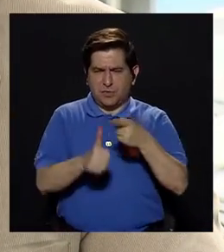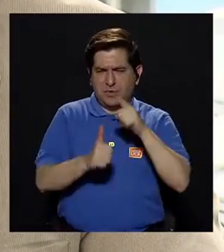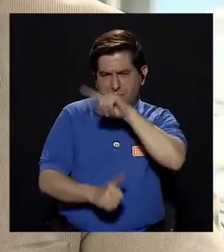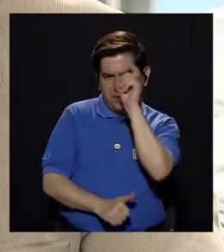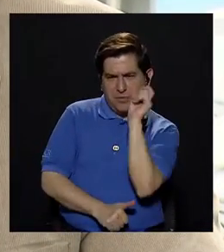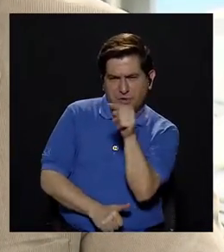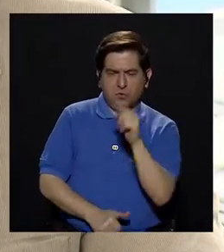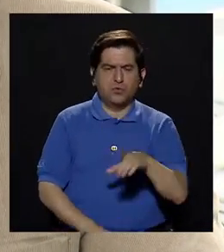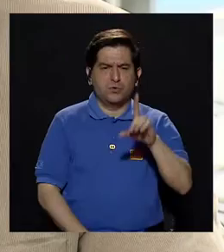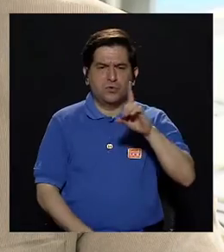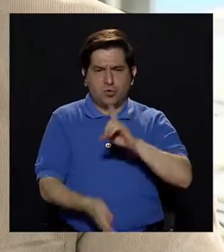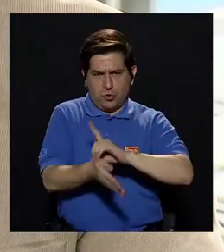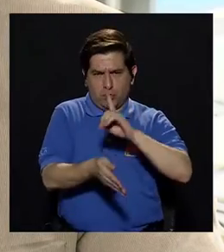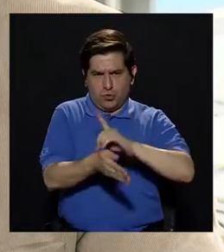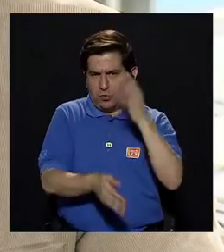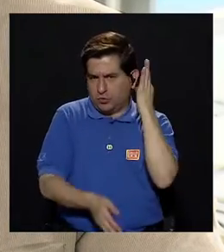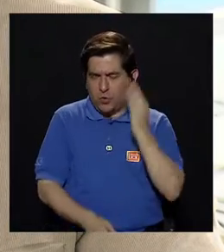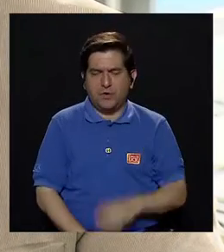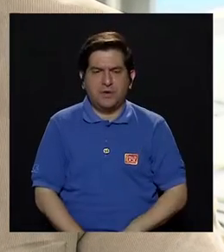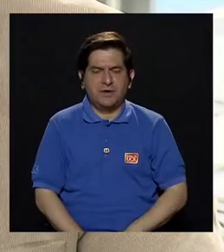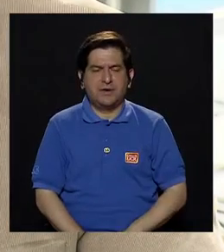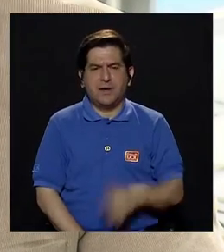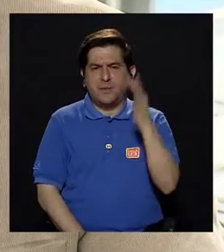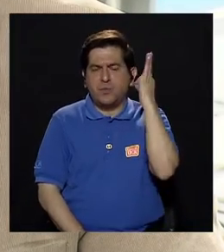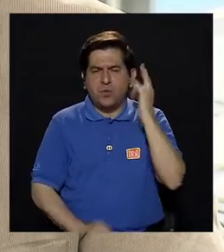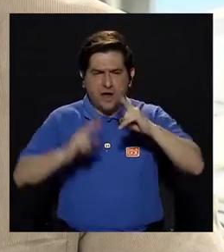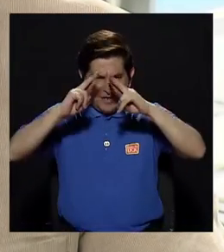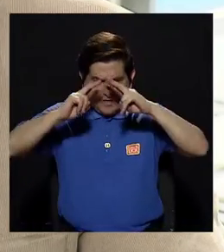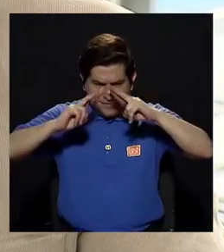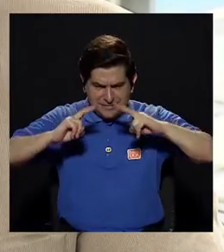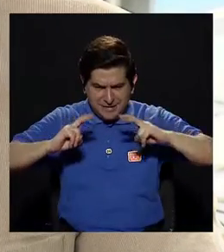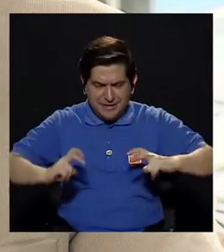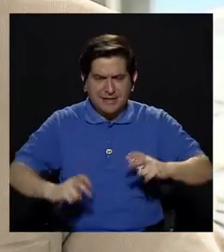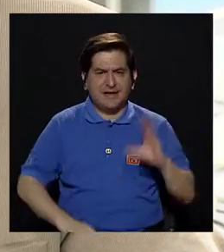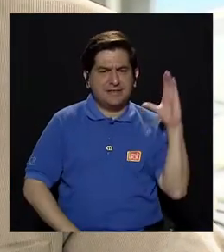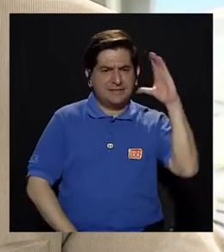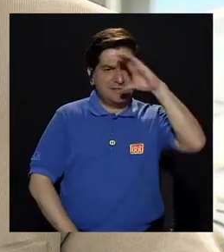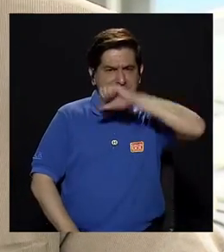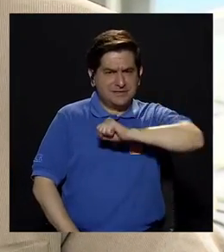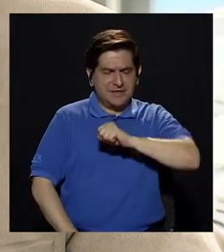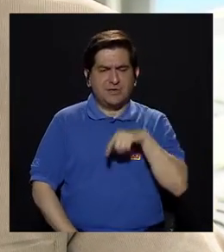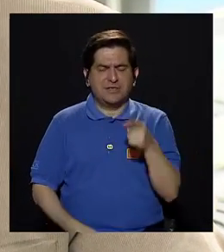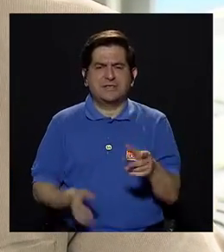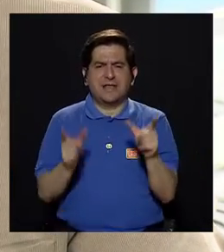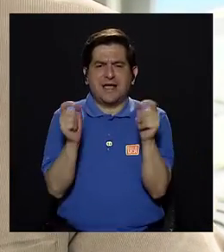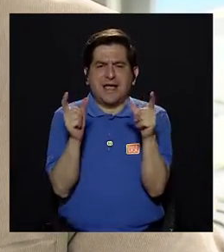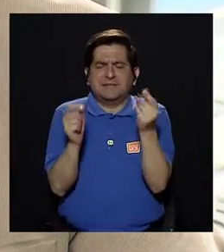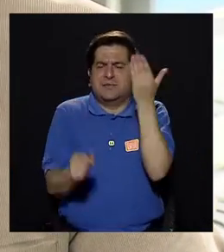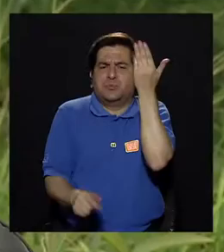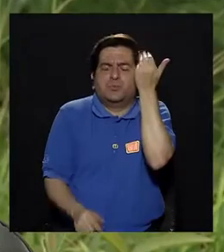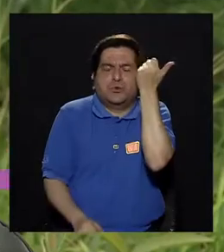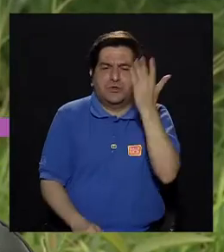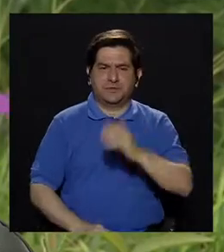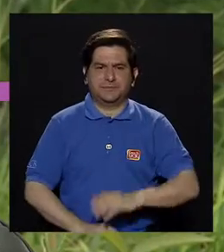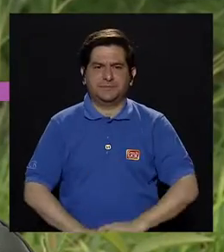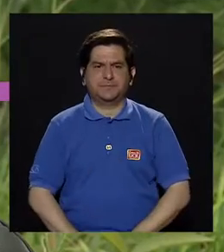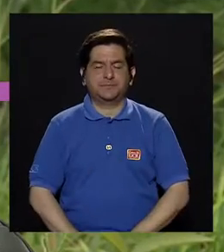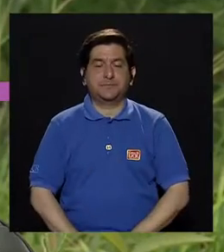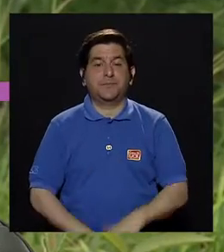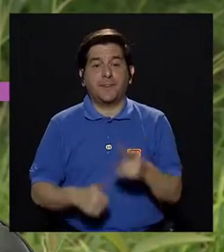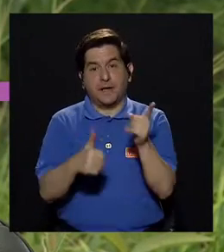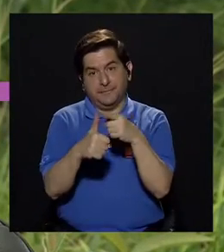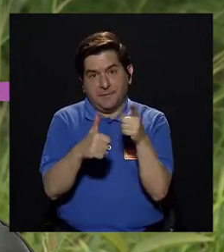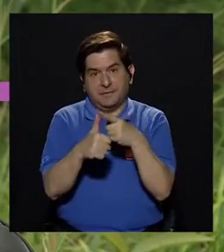usted preguntándole por qué las mujeres deben hacerse los exámenes que detectan estos cánceres.